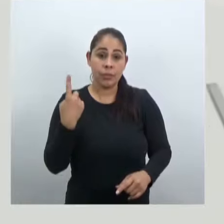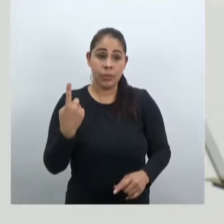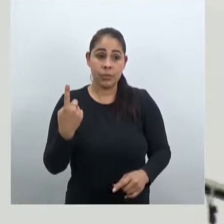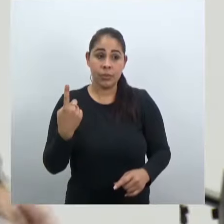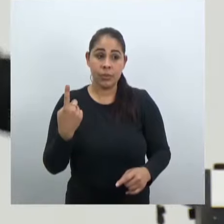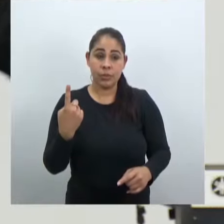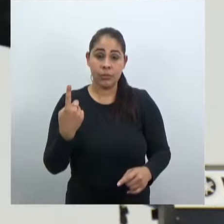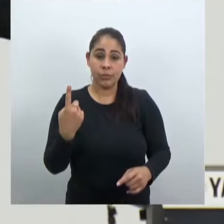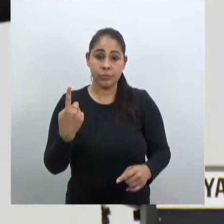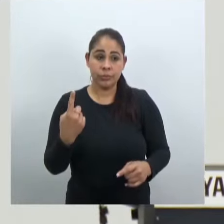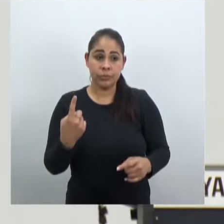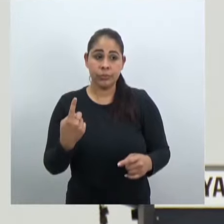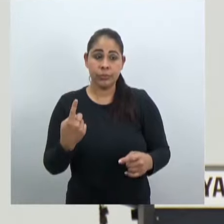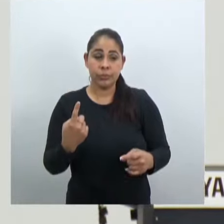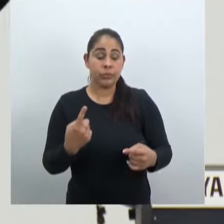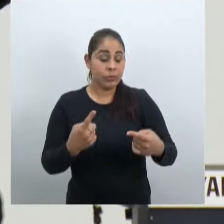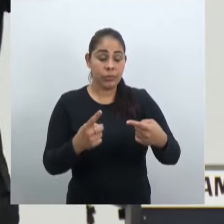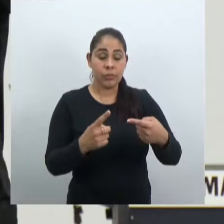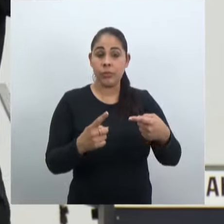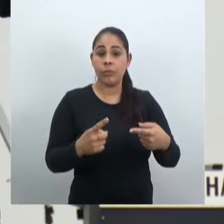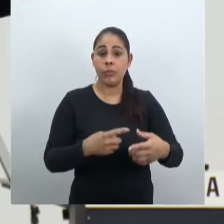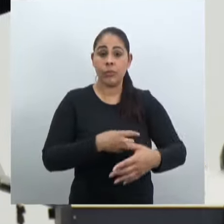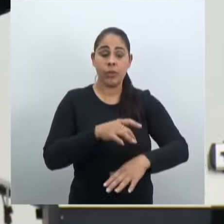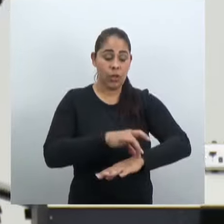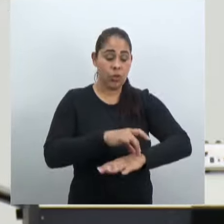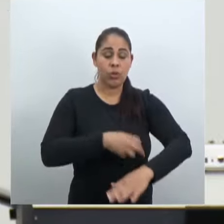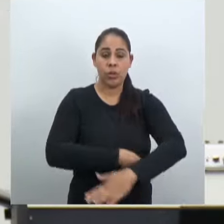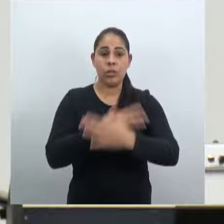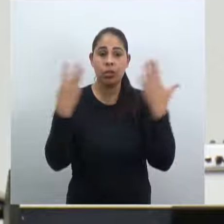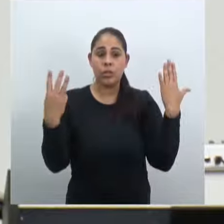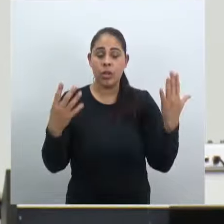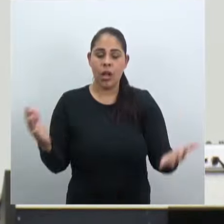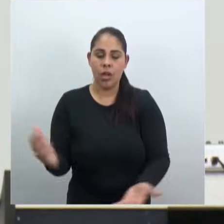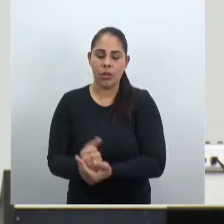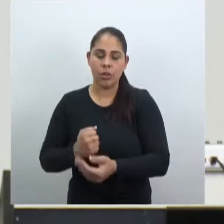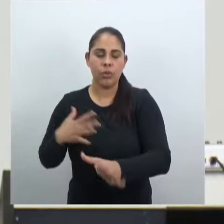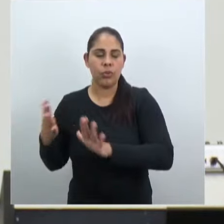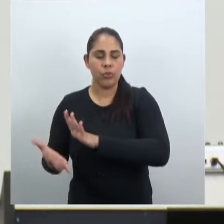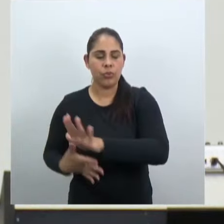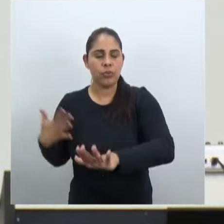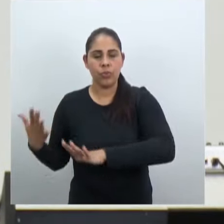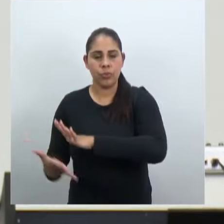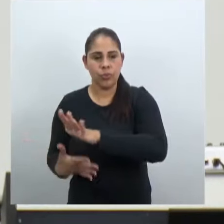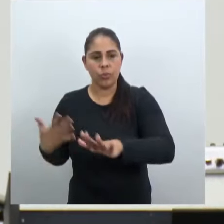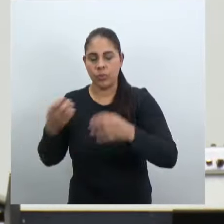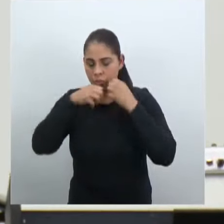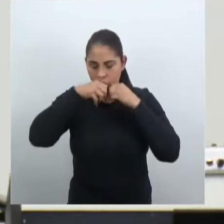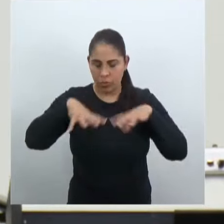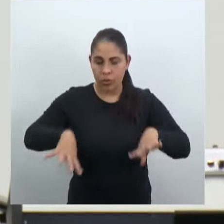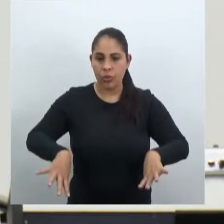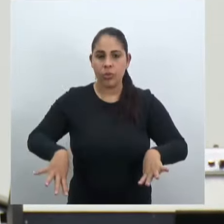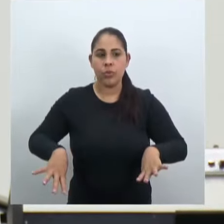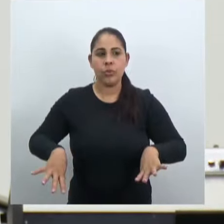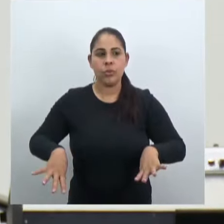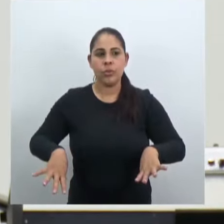Lucas 18 nos habla a todos y dice: y les refirió una parábola sobre la